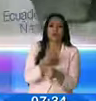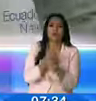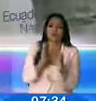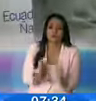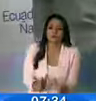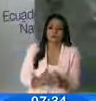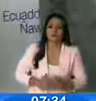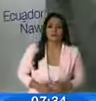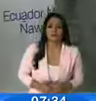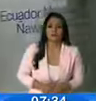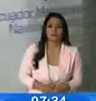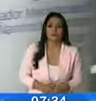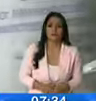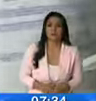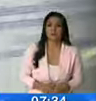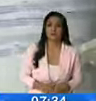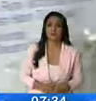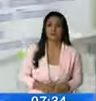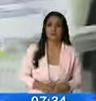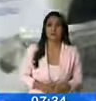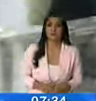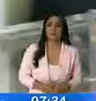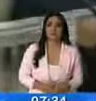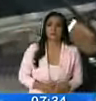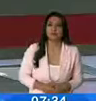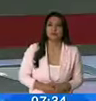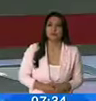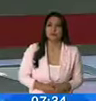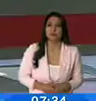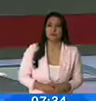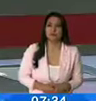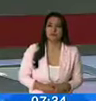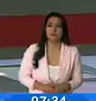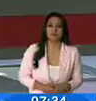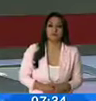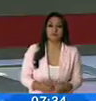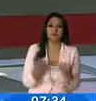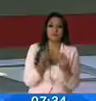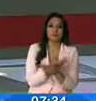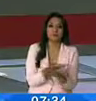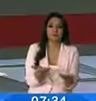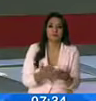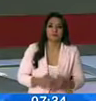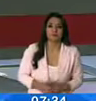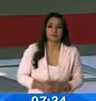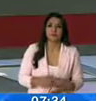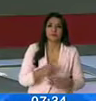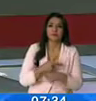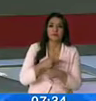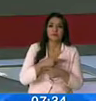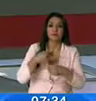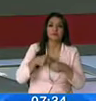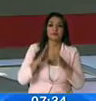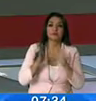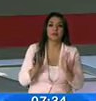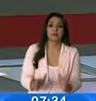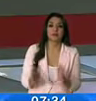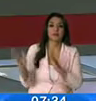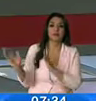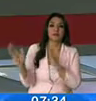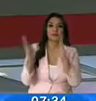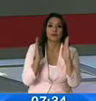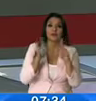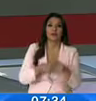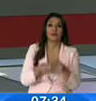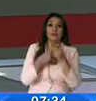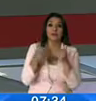trabajadores. Informó Héctor Romero. Es tiempo de contarles que el Consejo de Participación Ciudadana Transitorio inició